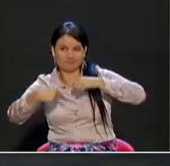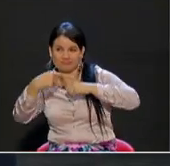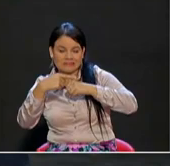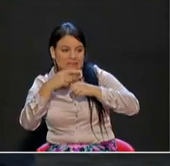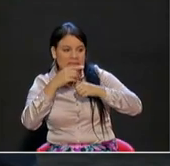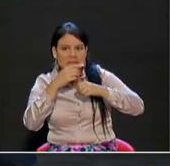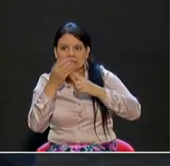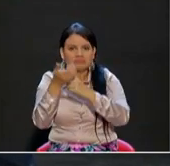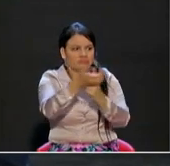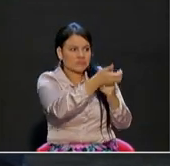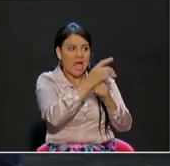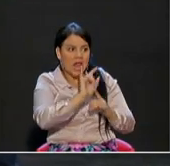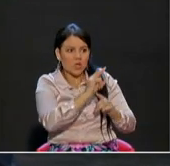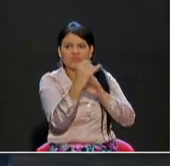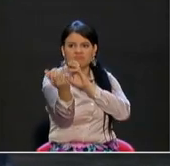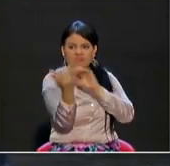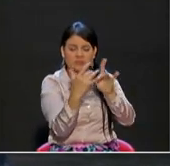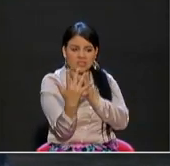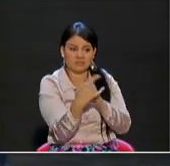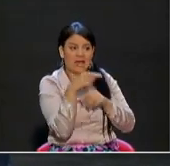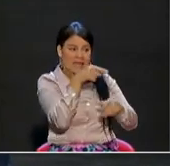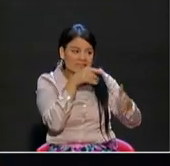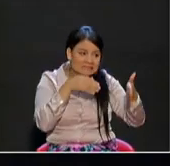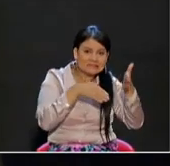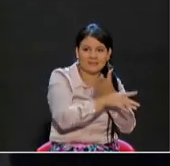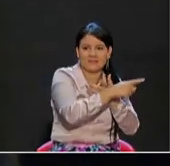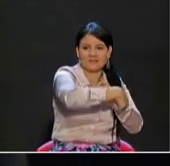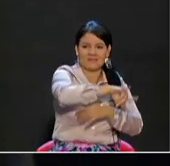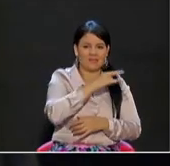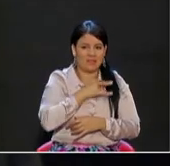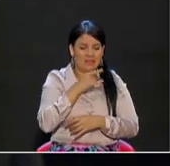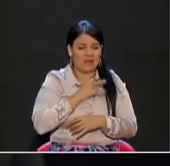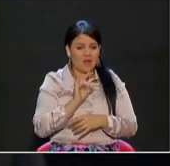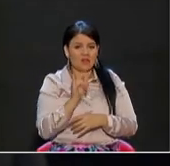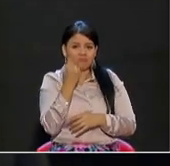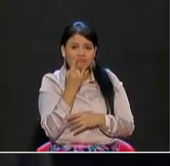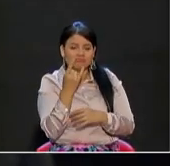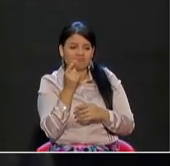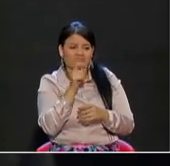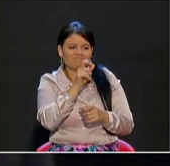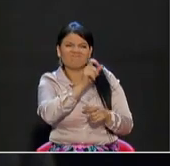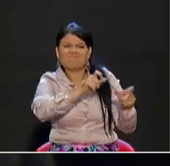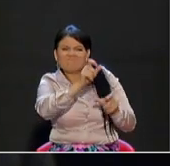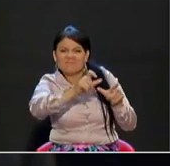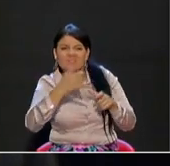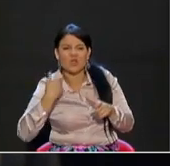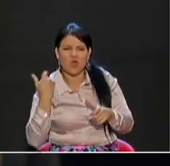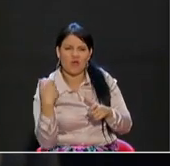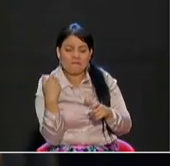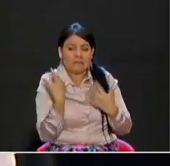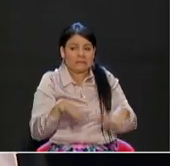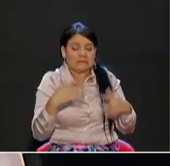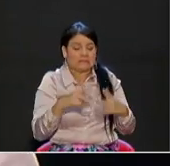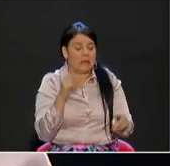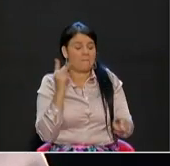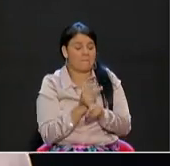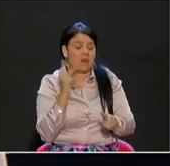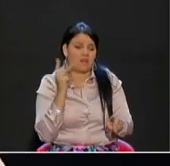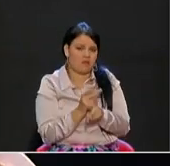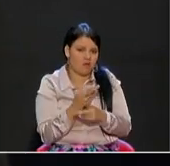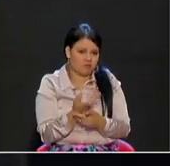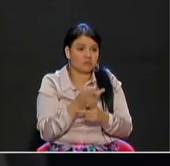un disturbio en el interior de la universidad antioquia que ponga en peligro la seguridad de los propios estudiantes y de la infraestructura universitaria